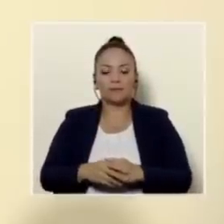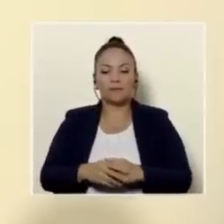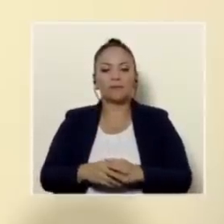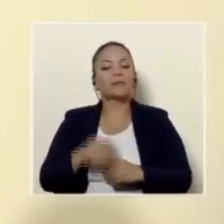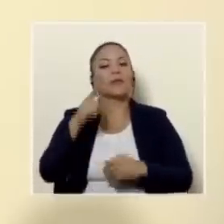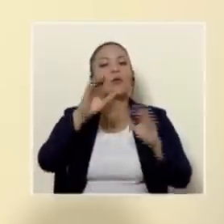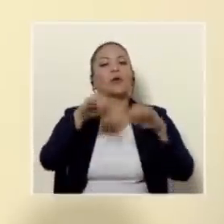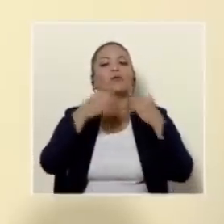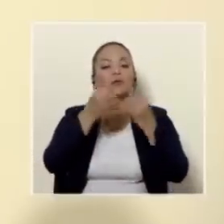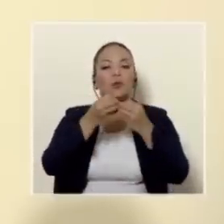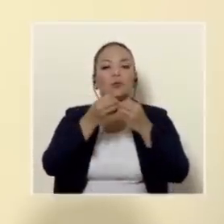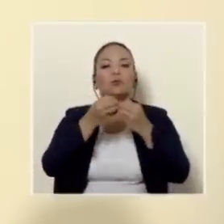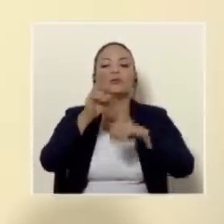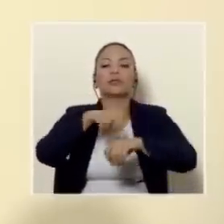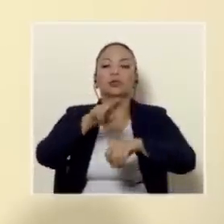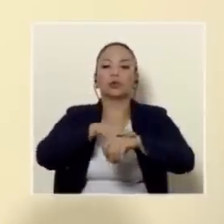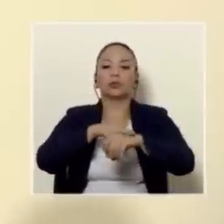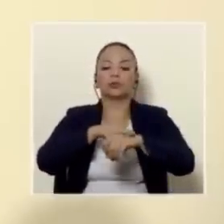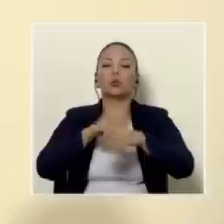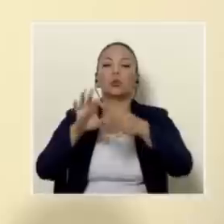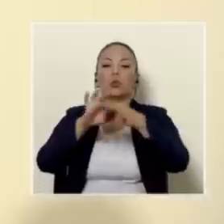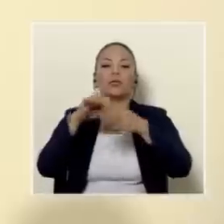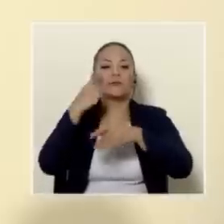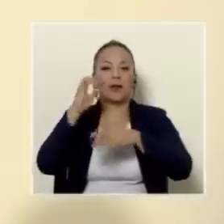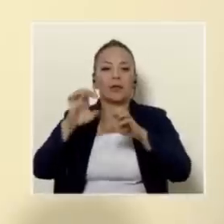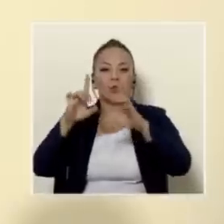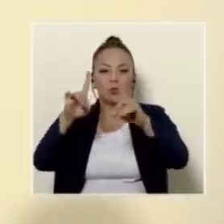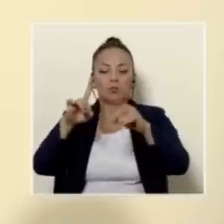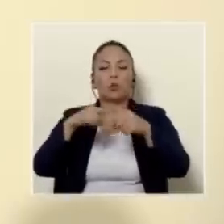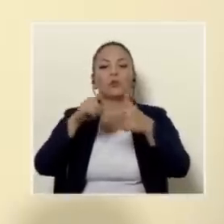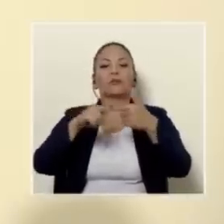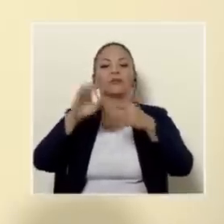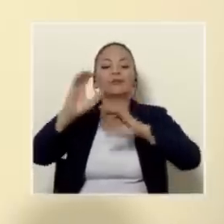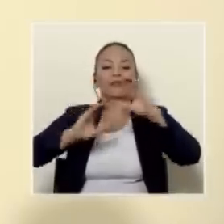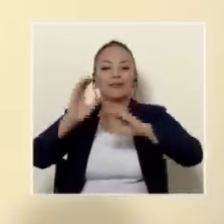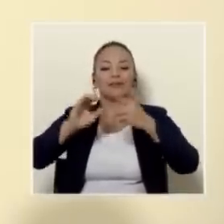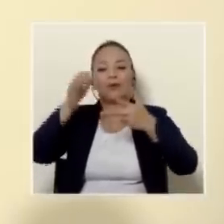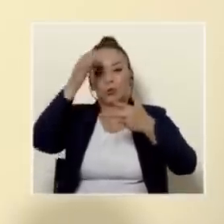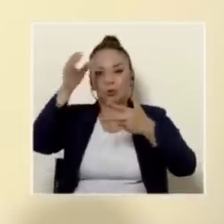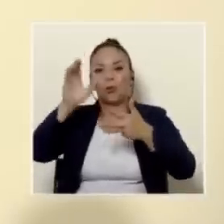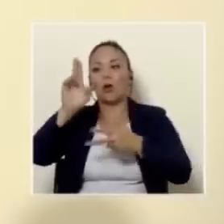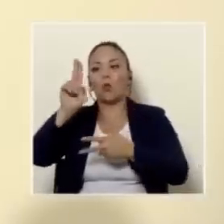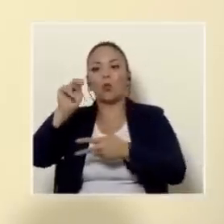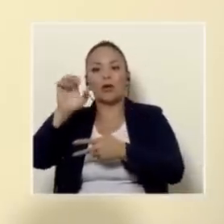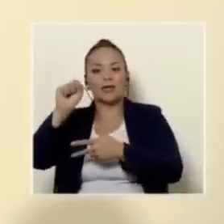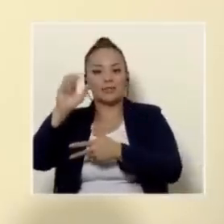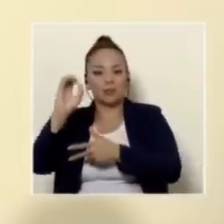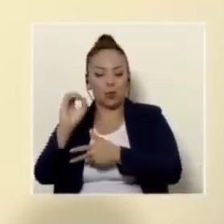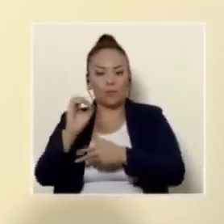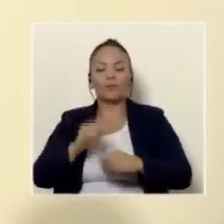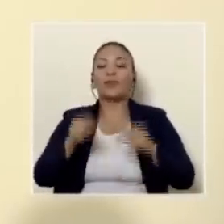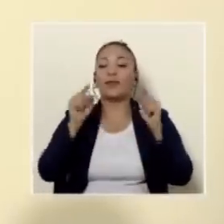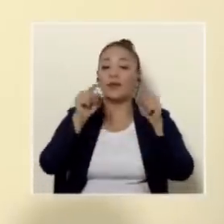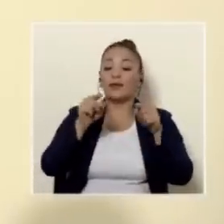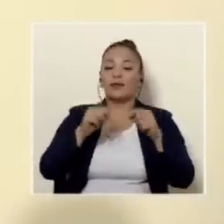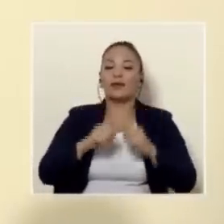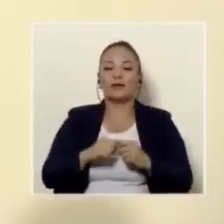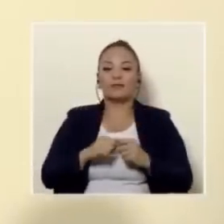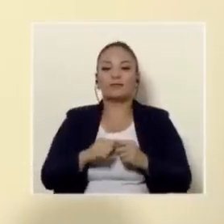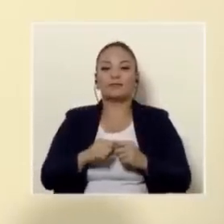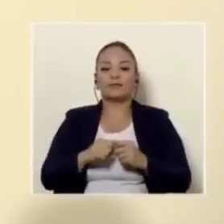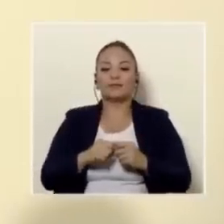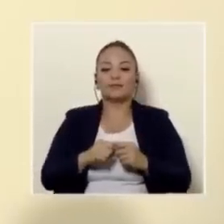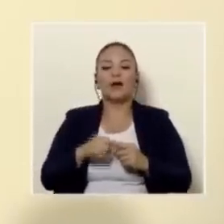la Organización de las Naciones Unidas para la Educación, la Ciencia y la Cultura, UNESCO. Ella está basada